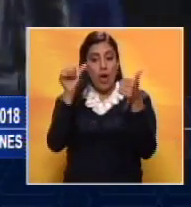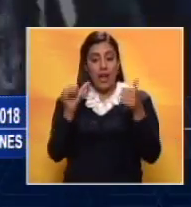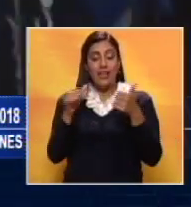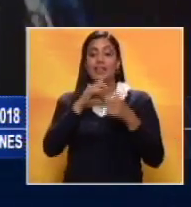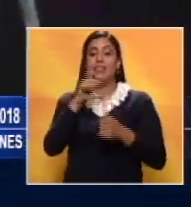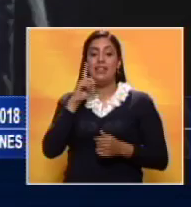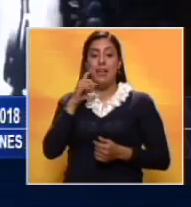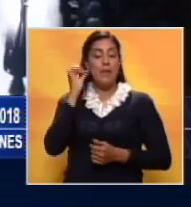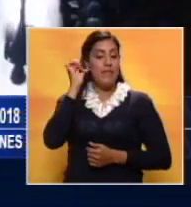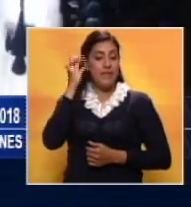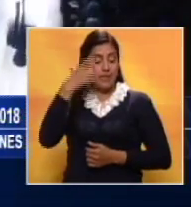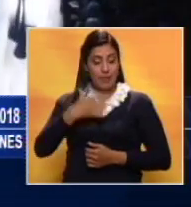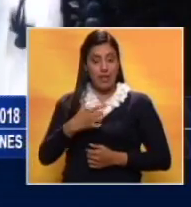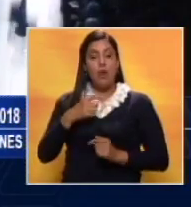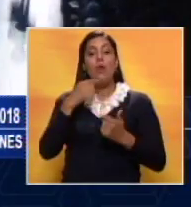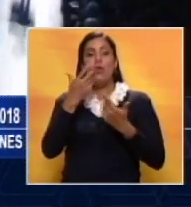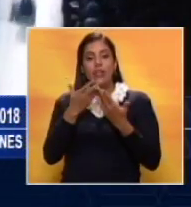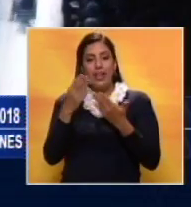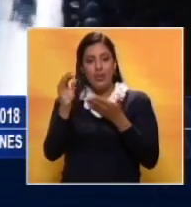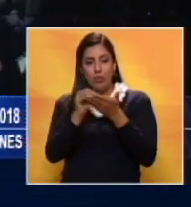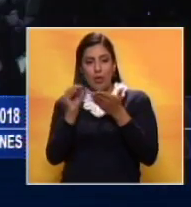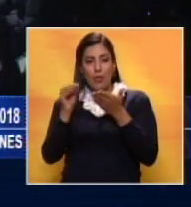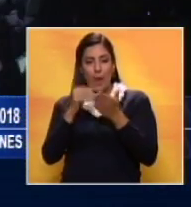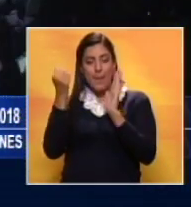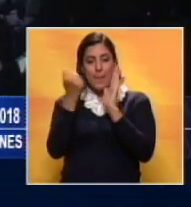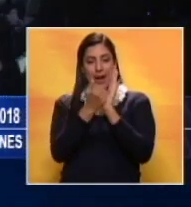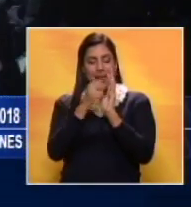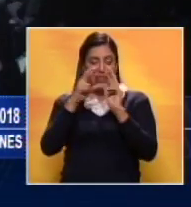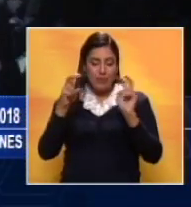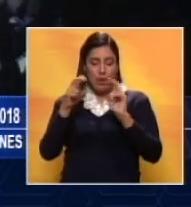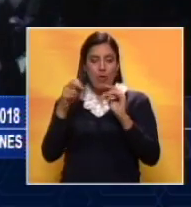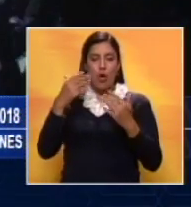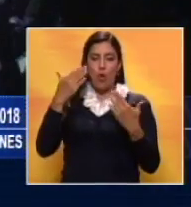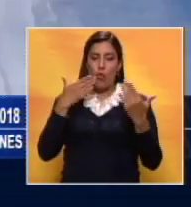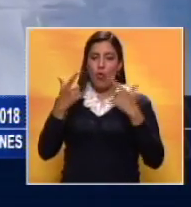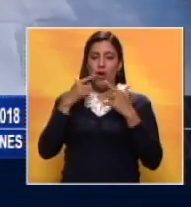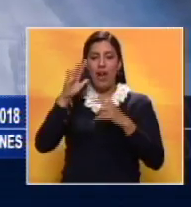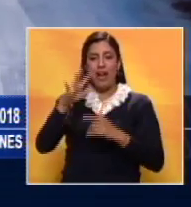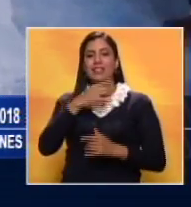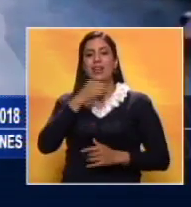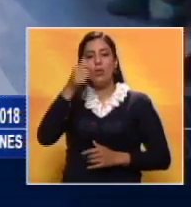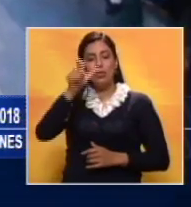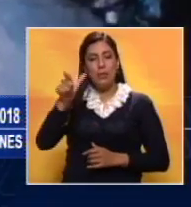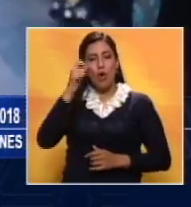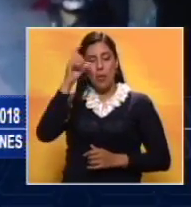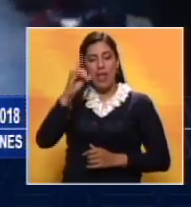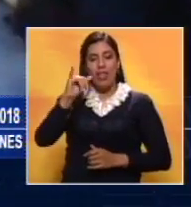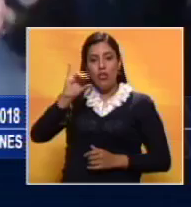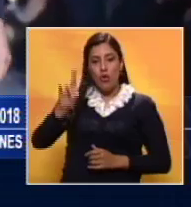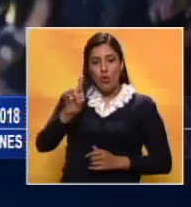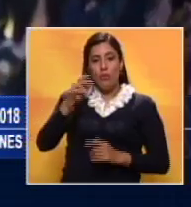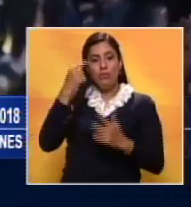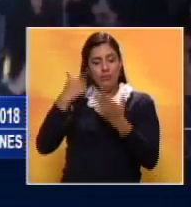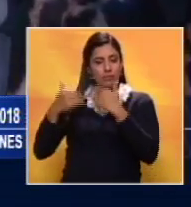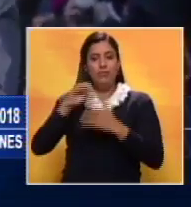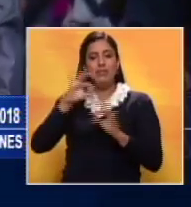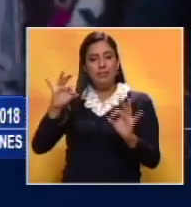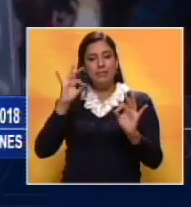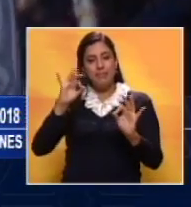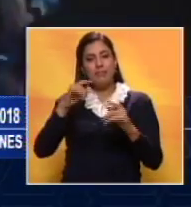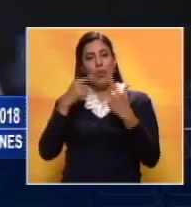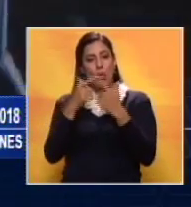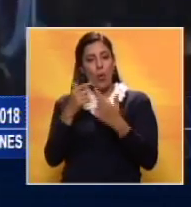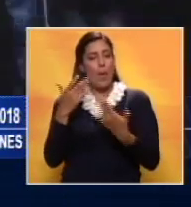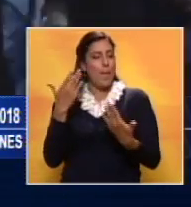las colecciones femeninas, reviviendo los códigos de la marca y explorando los tonos que tanto apreciaba Dior. Esta colección hace foco especial en